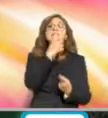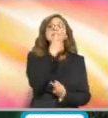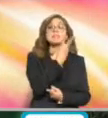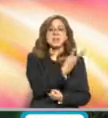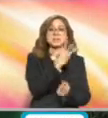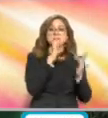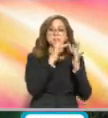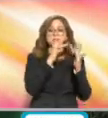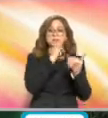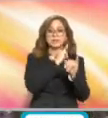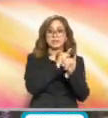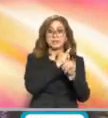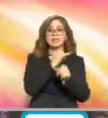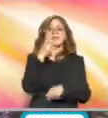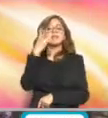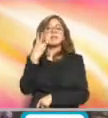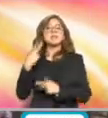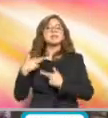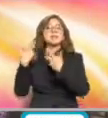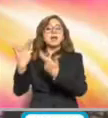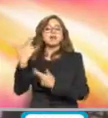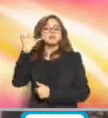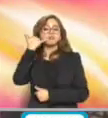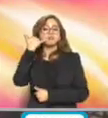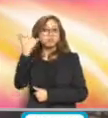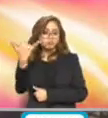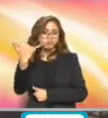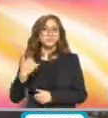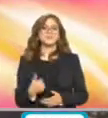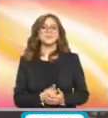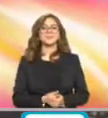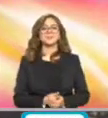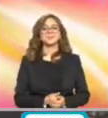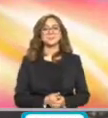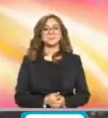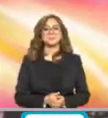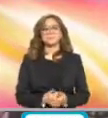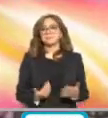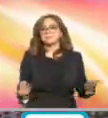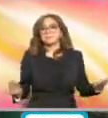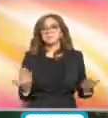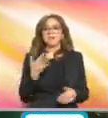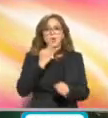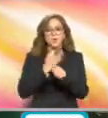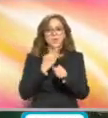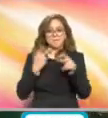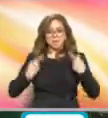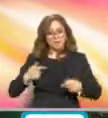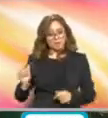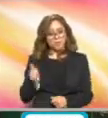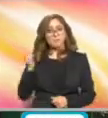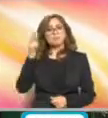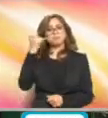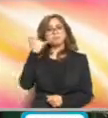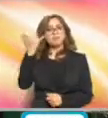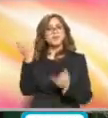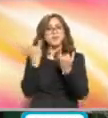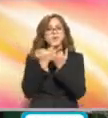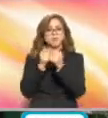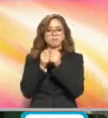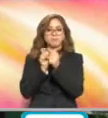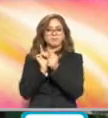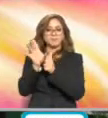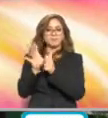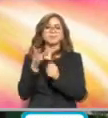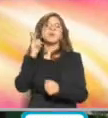redes sociales y 3 se van a ir por la línea telefónica de aquí del programa. Oh, Maravilloso. pues a llamar y a escribir. Así porque es. Están increíbles los regalos.